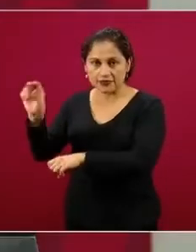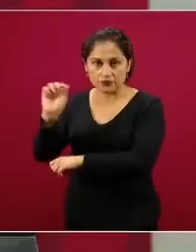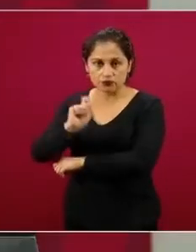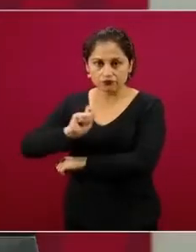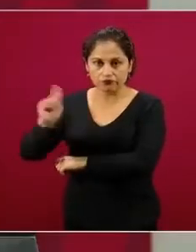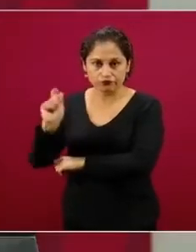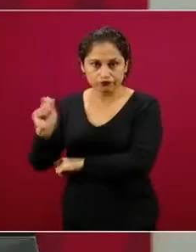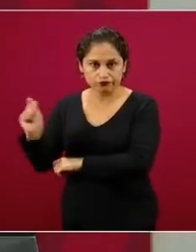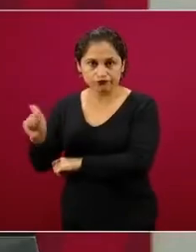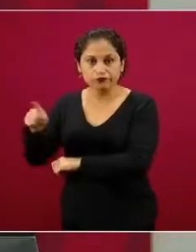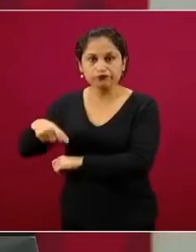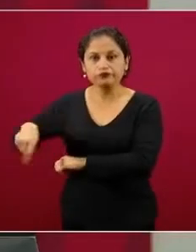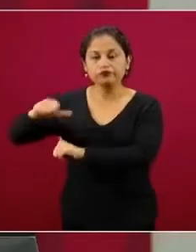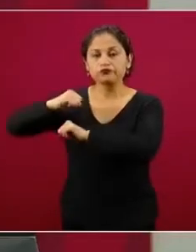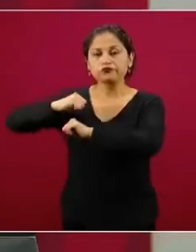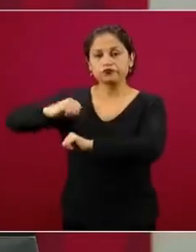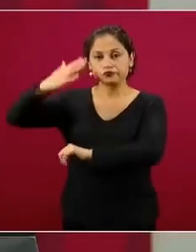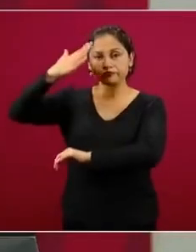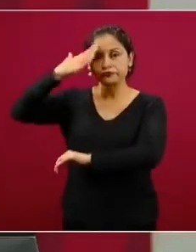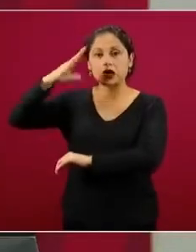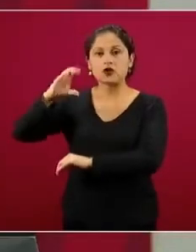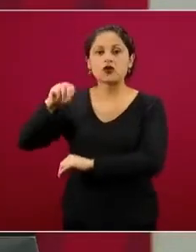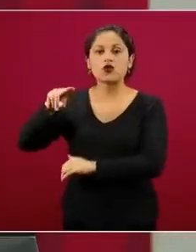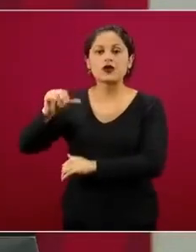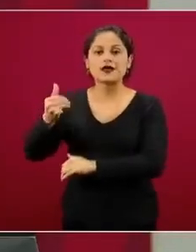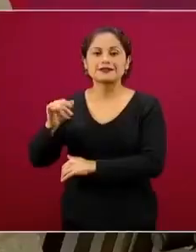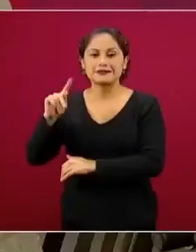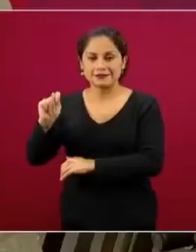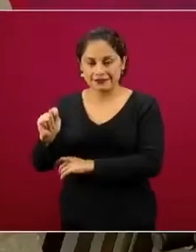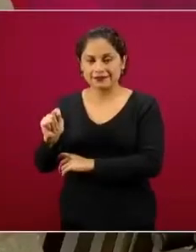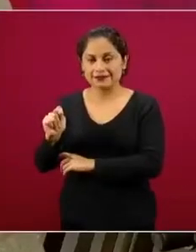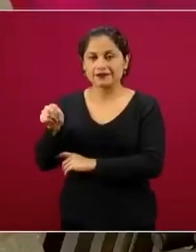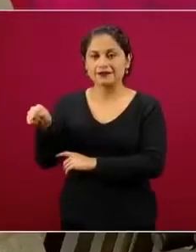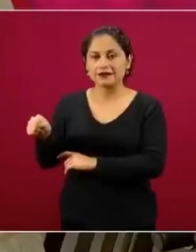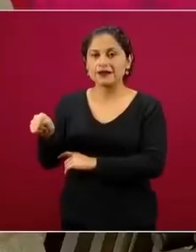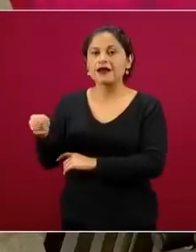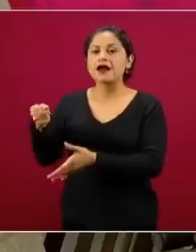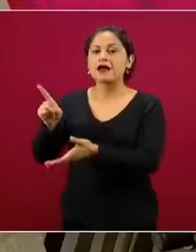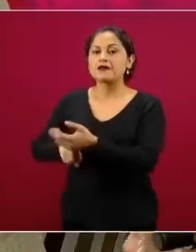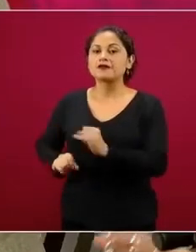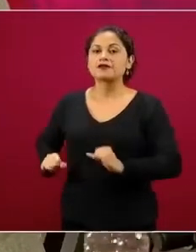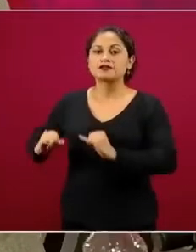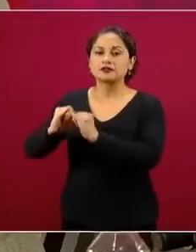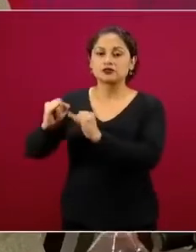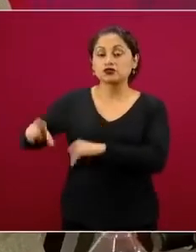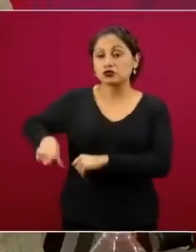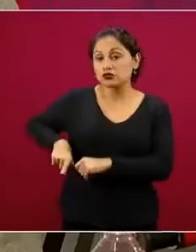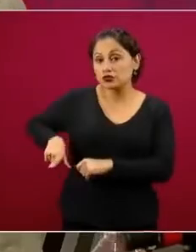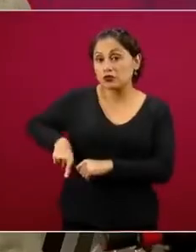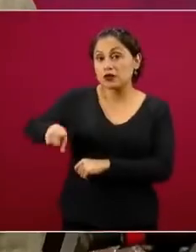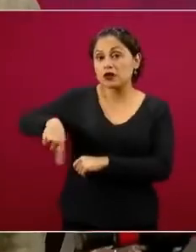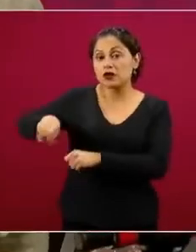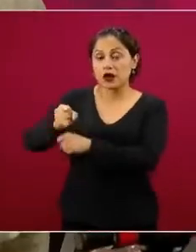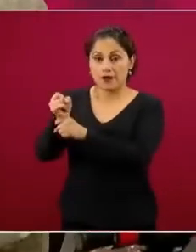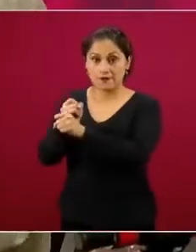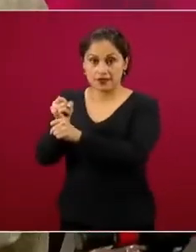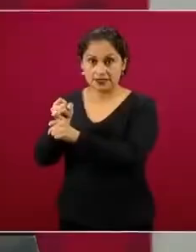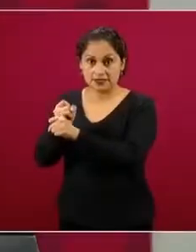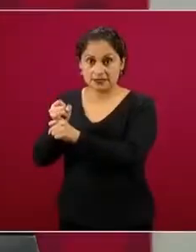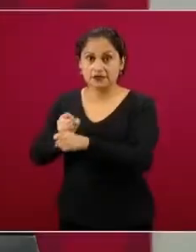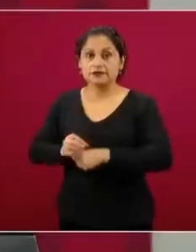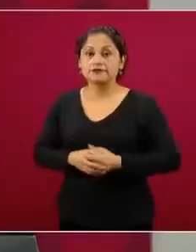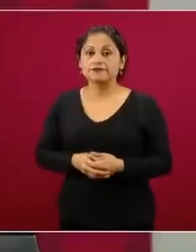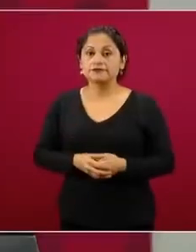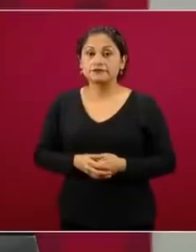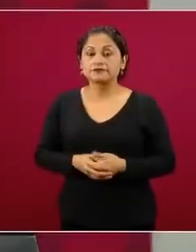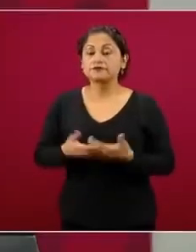coordinados por CONACYT y estas comunidades que pertenecen a instituciones públicas de investigación. Y así lo hemos